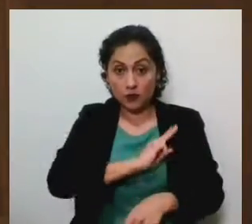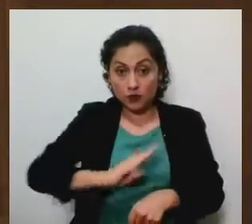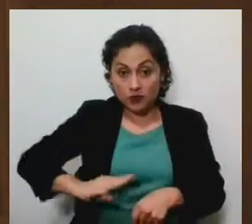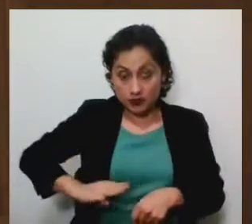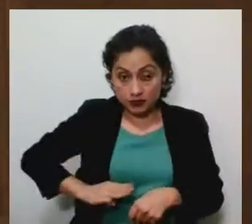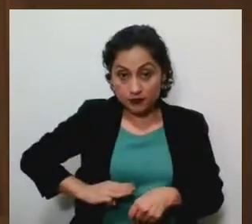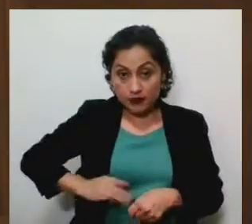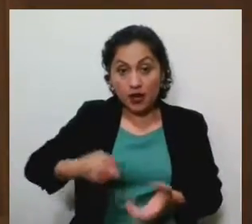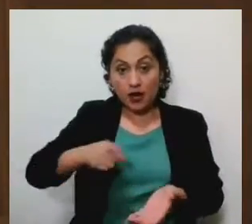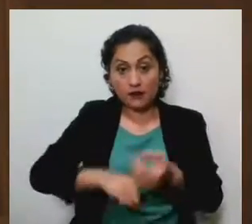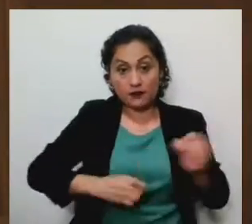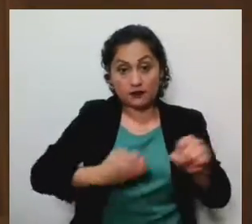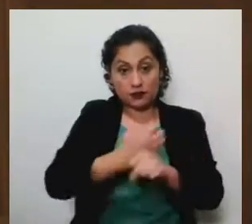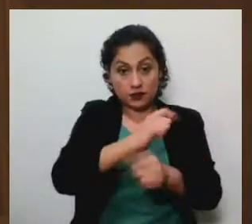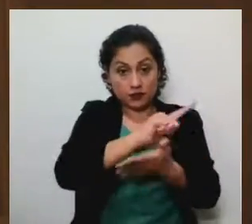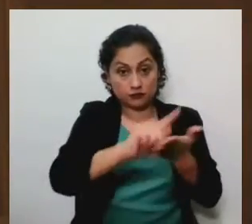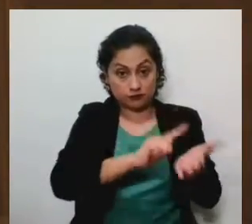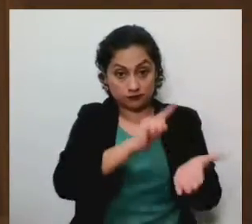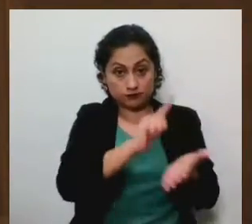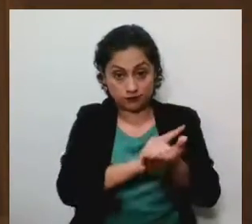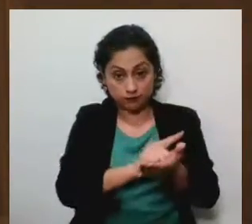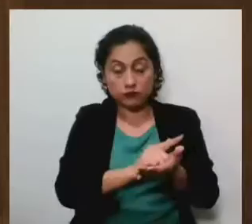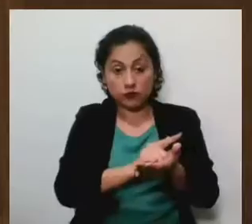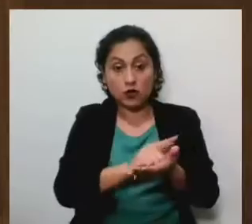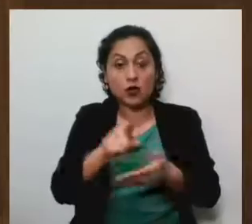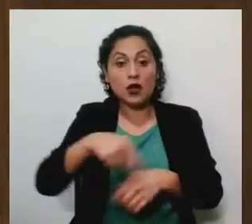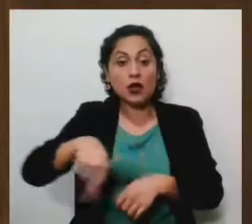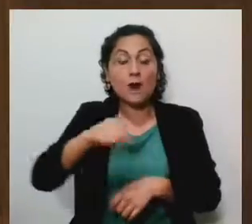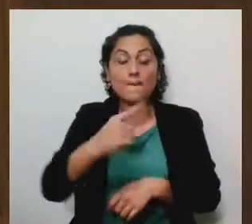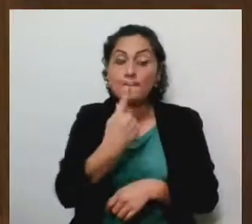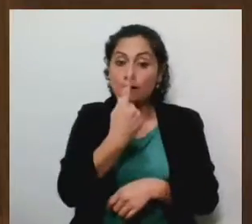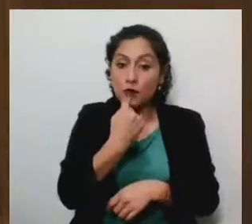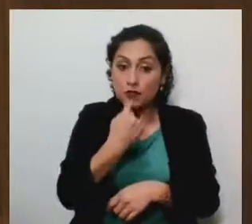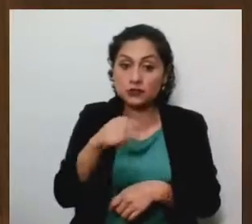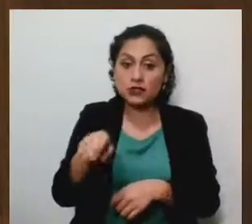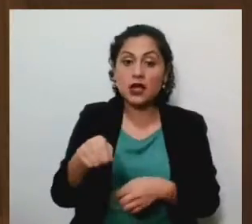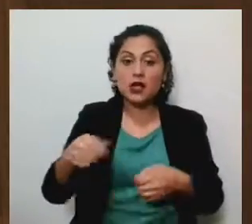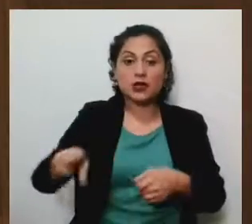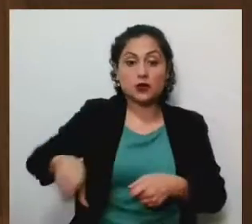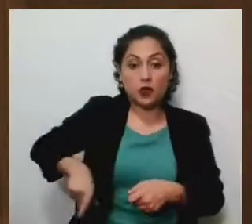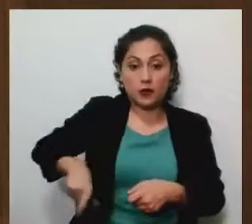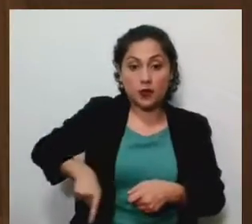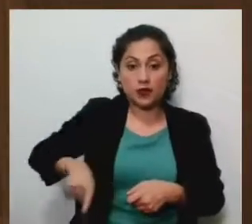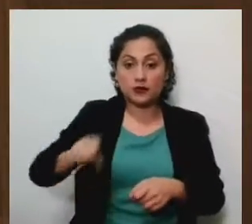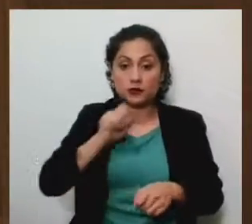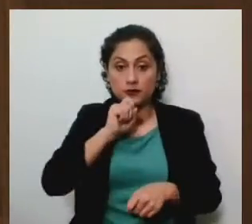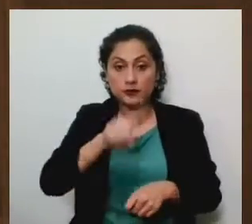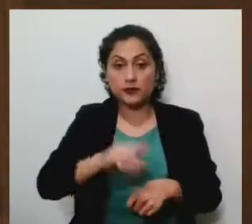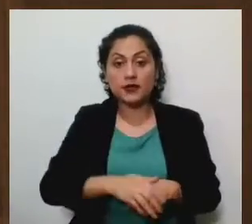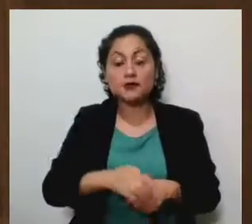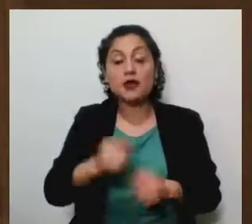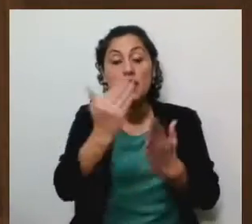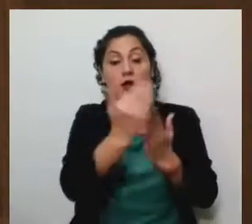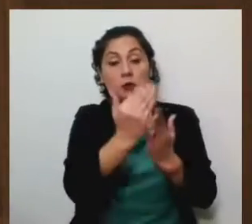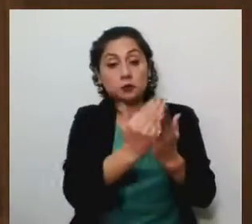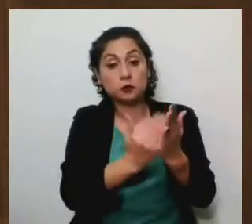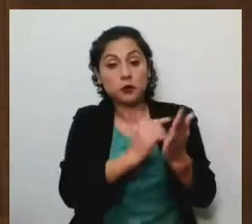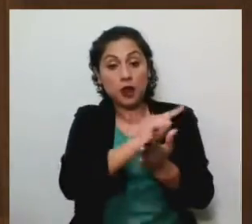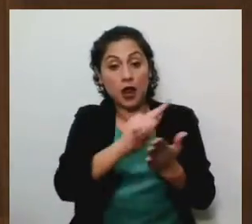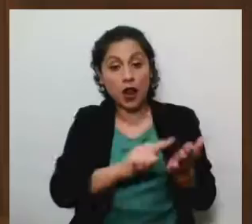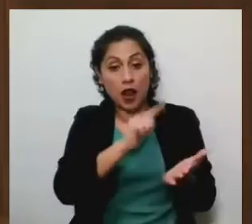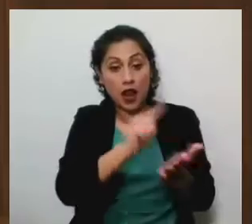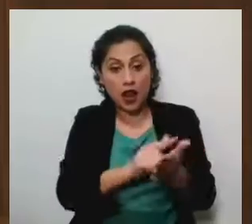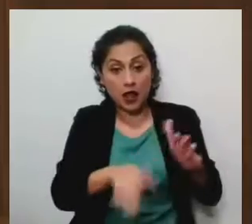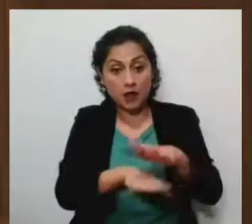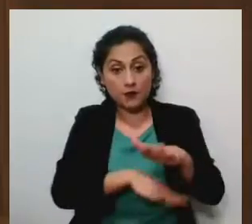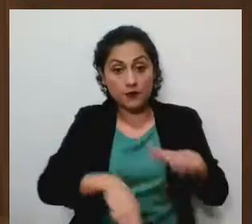estados, los bandos de policía y buen gobierno. Se señala una serie de principios básicos que determinan la libre administración de los